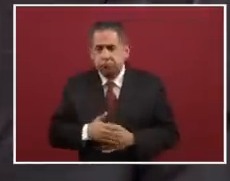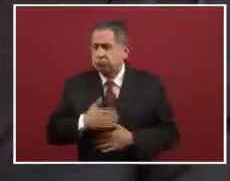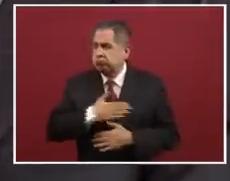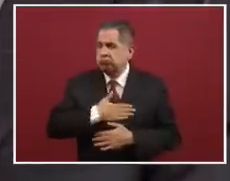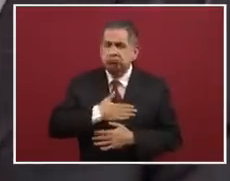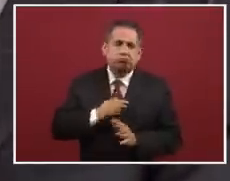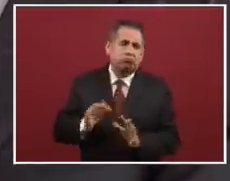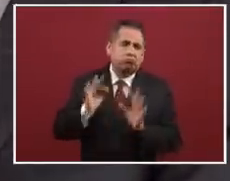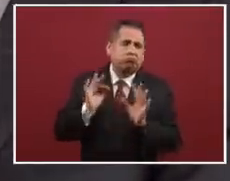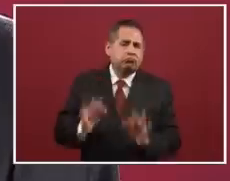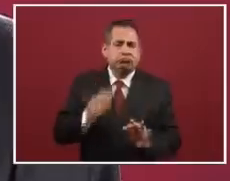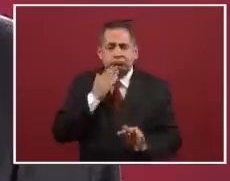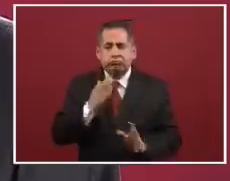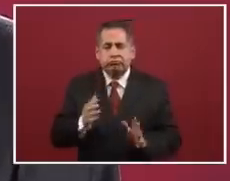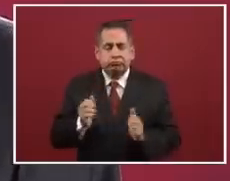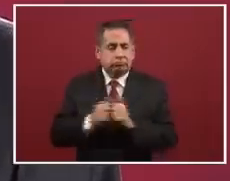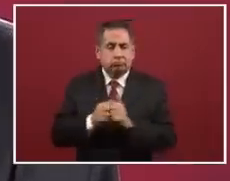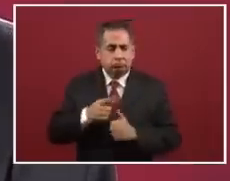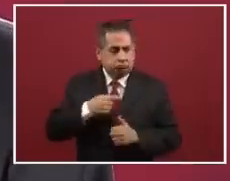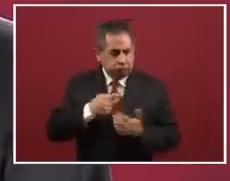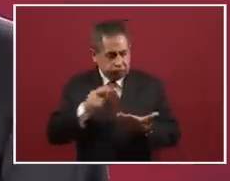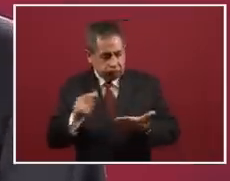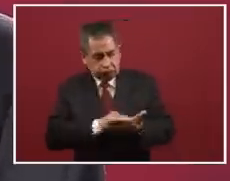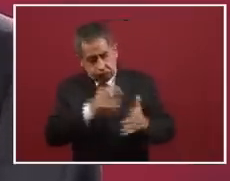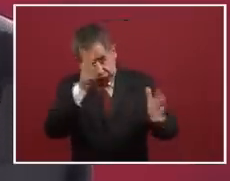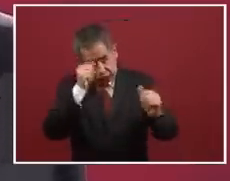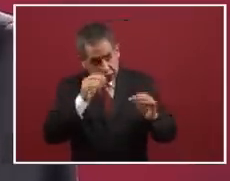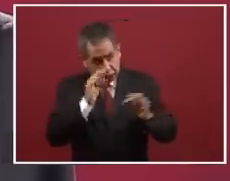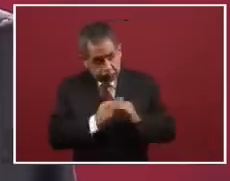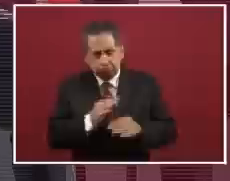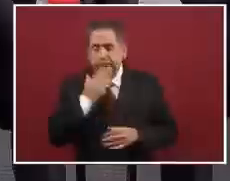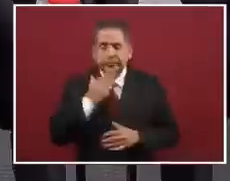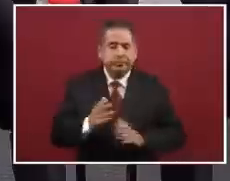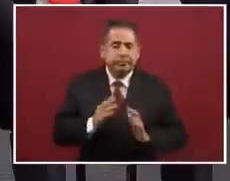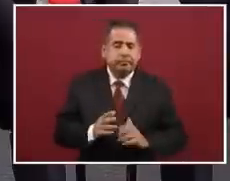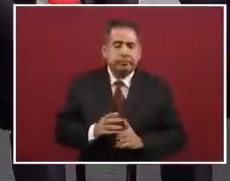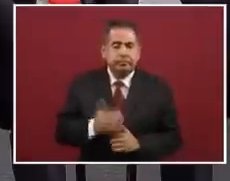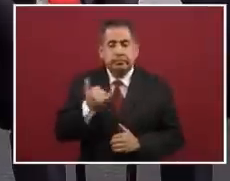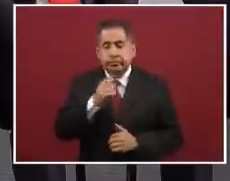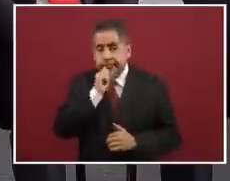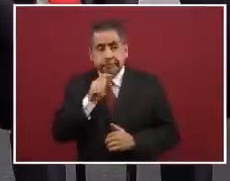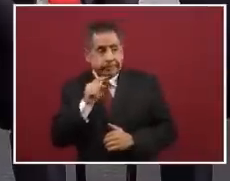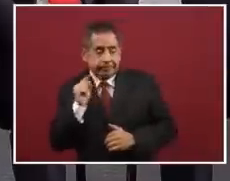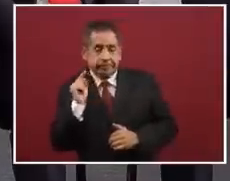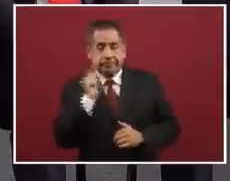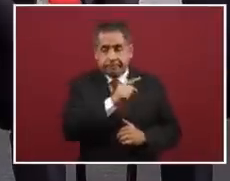satisfechos con el acuerdo y le fue bien